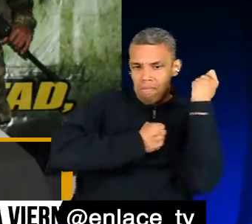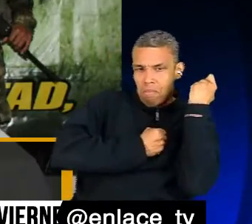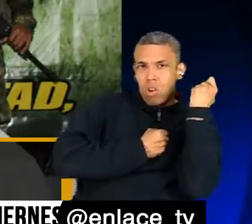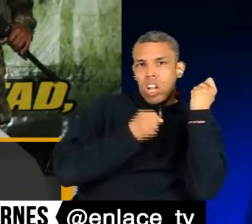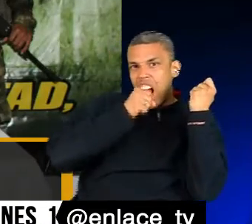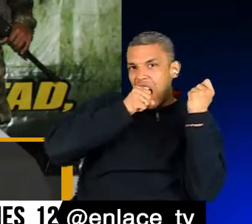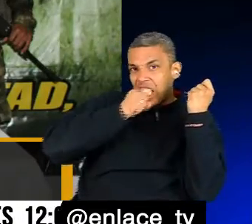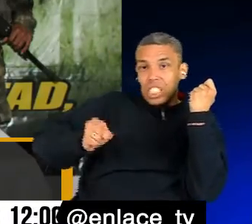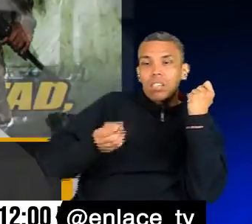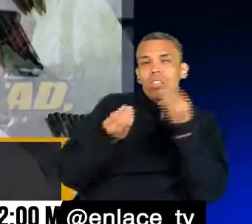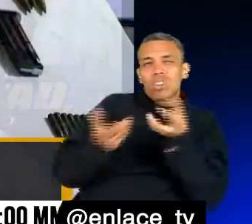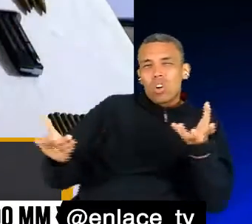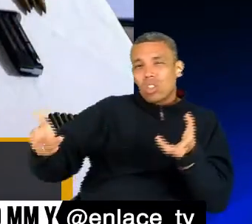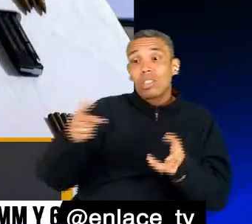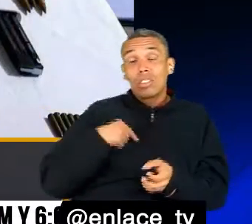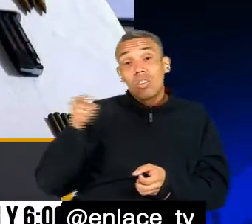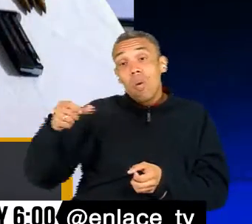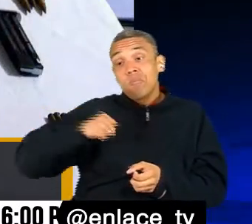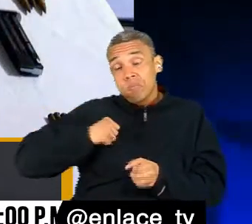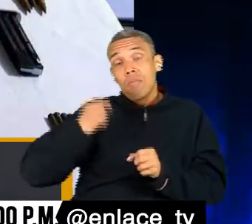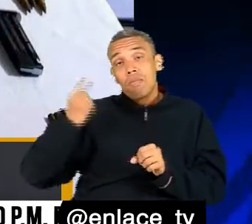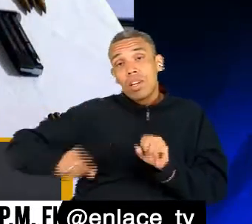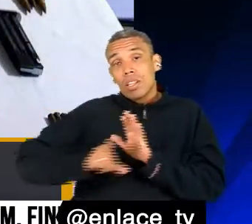y municiones.